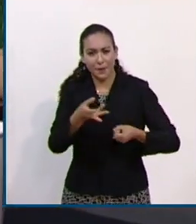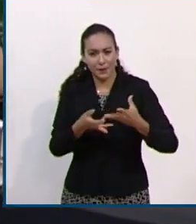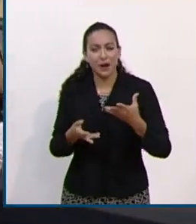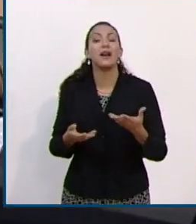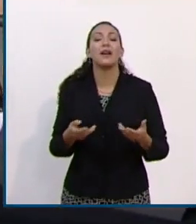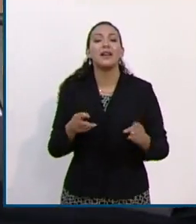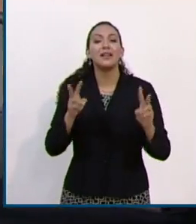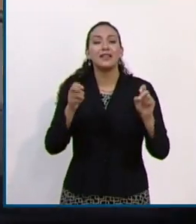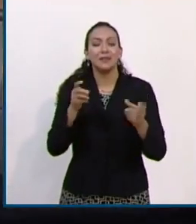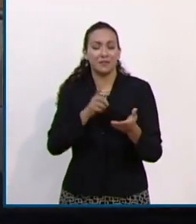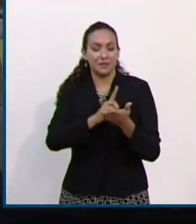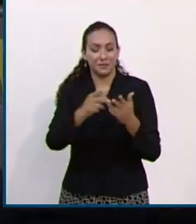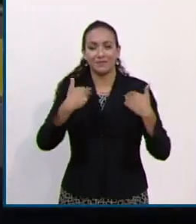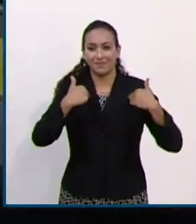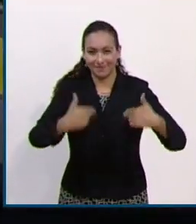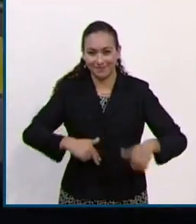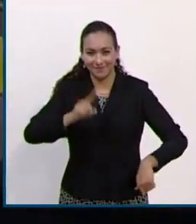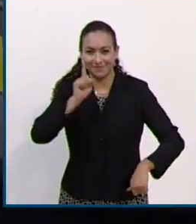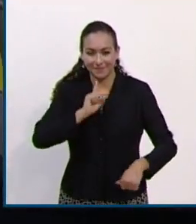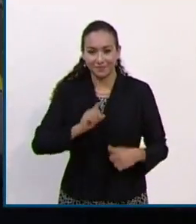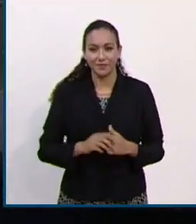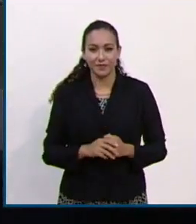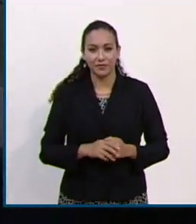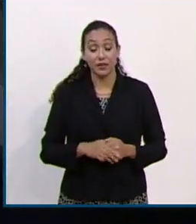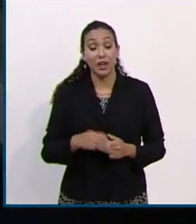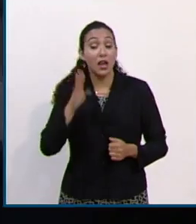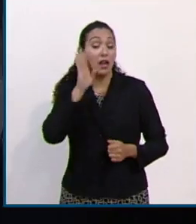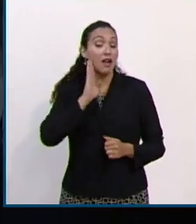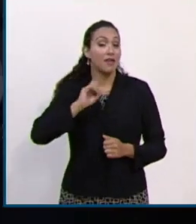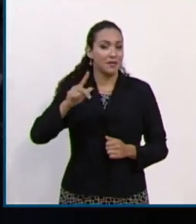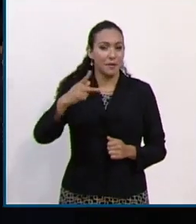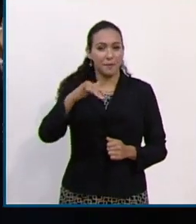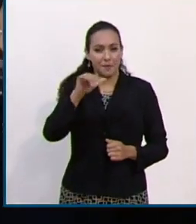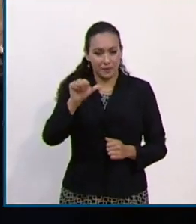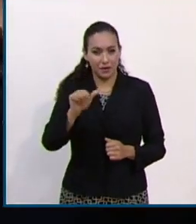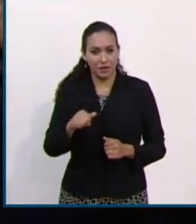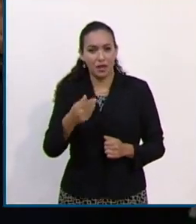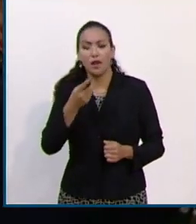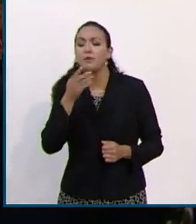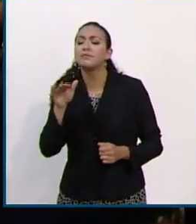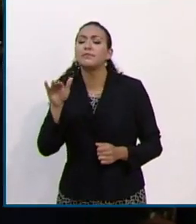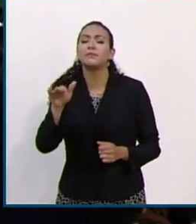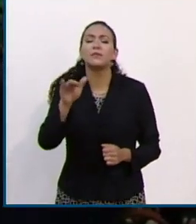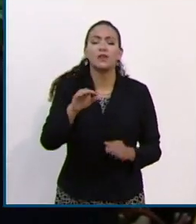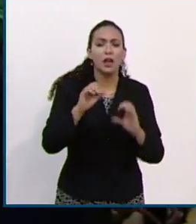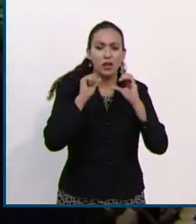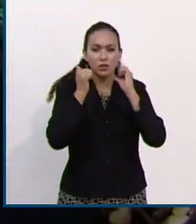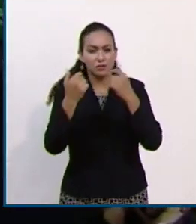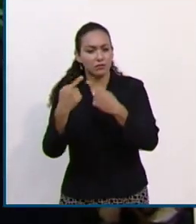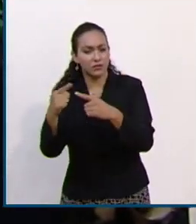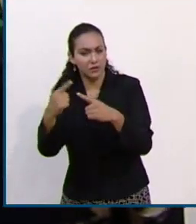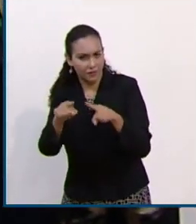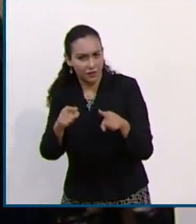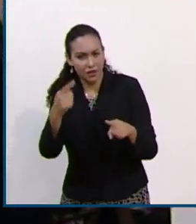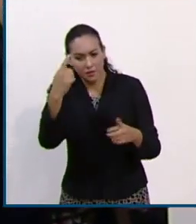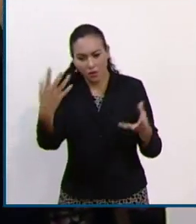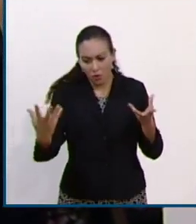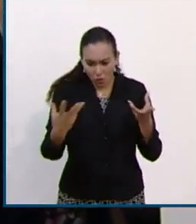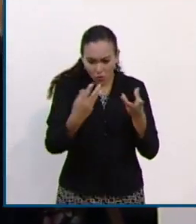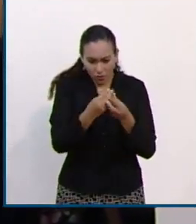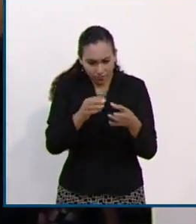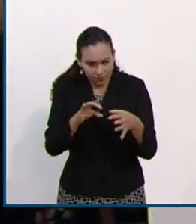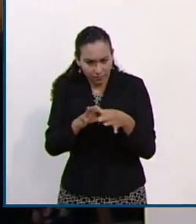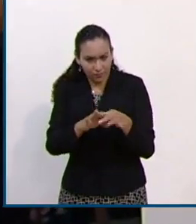en materia de derechos humanos de las mujeres, la ministra presidenta convocó a organizaciones civiles para trabajar en conjunto y